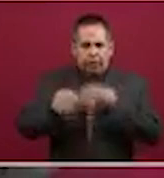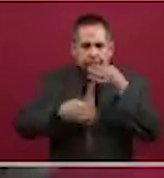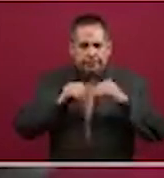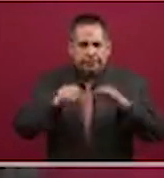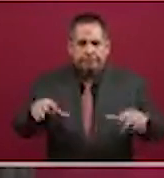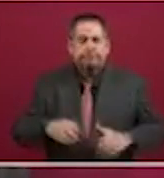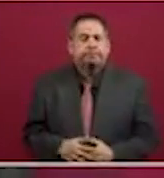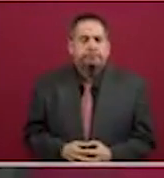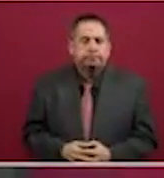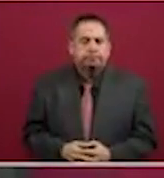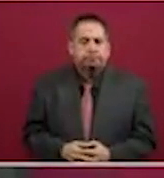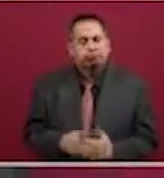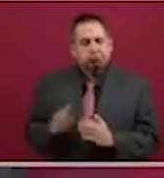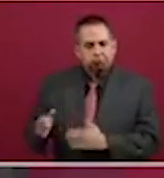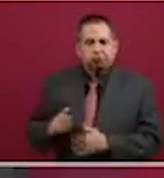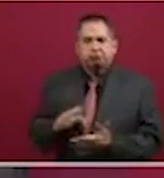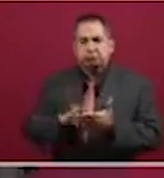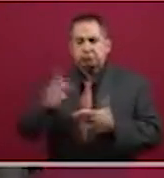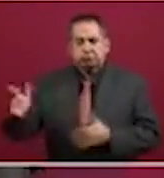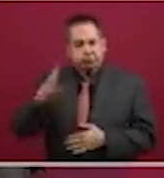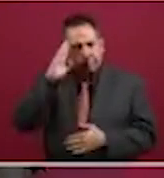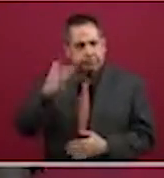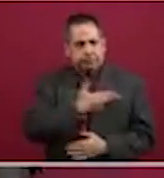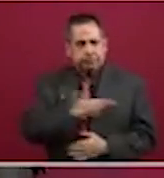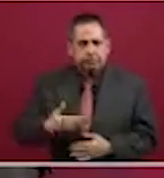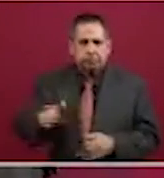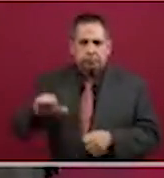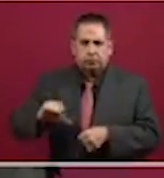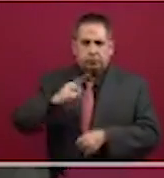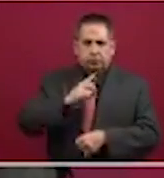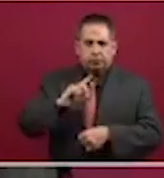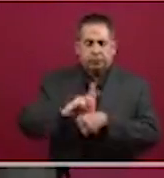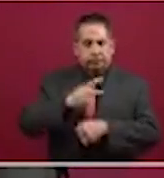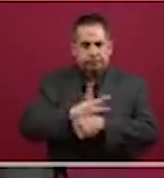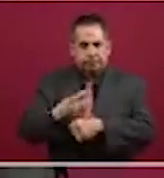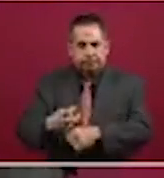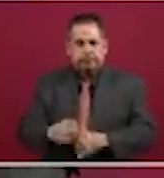gracias yo te 7 de lópez obrador por ser vitales en el día de hoy